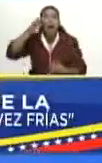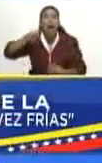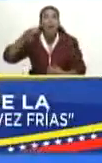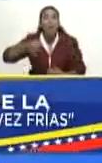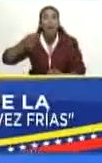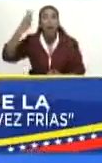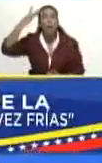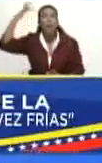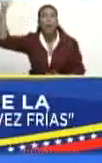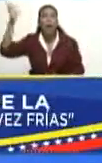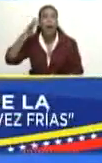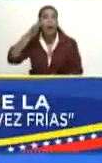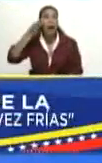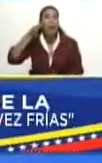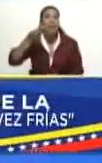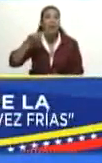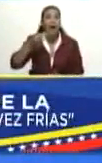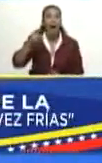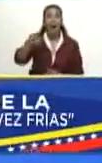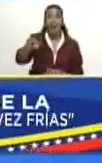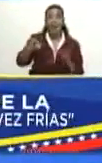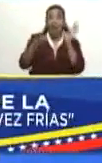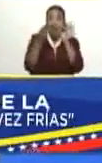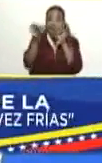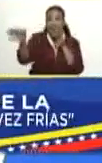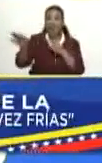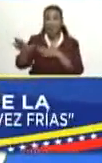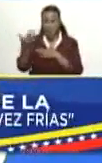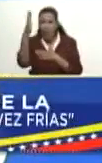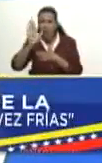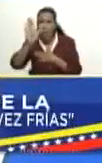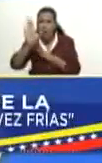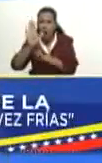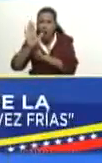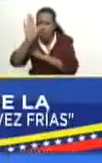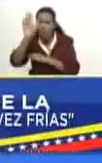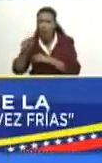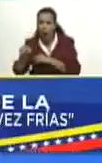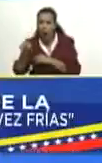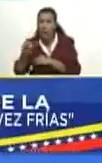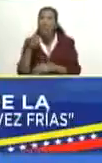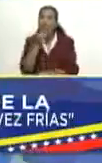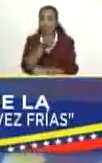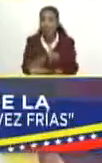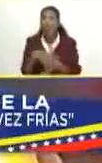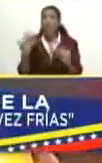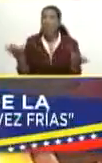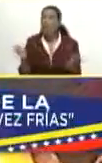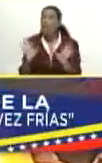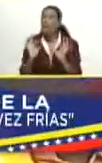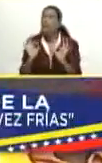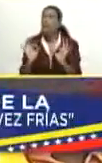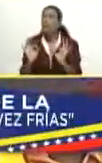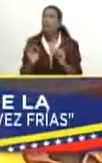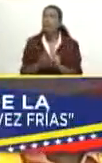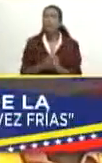mano. Ahí está el muchacho, ¿eh? Entonces, ¿tú te graduaste de?